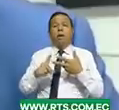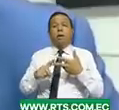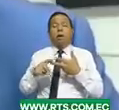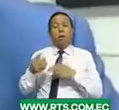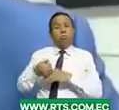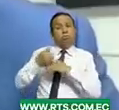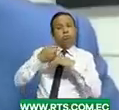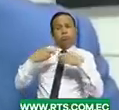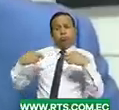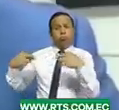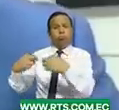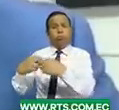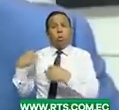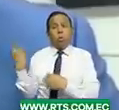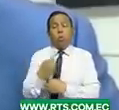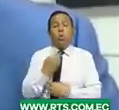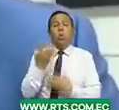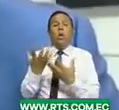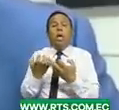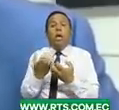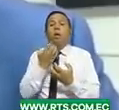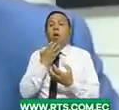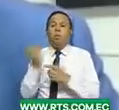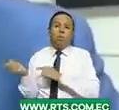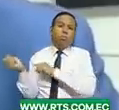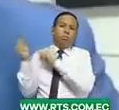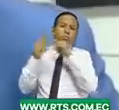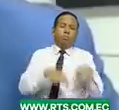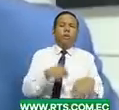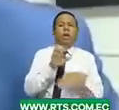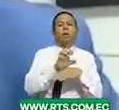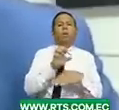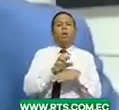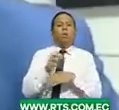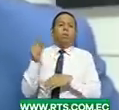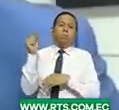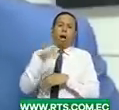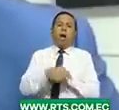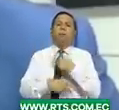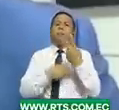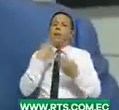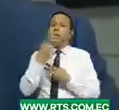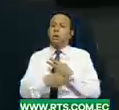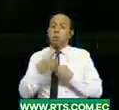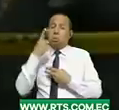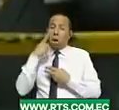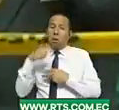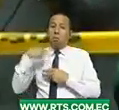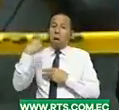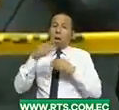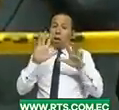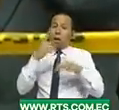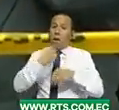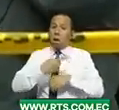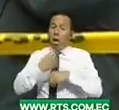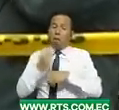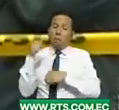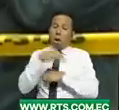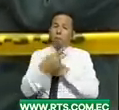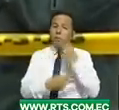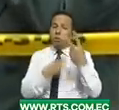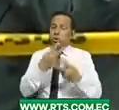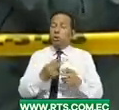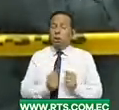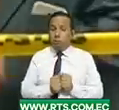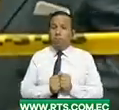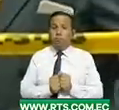trabajo directamente en Ecuador y hacer una visita en los próximos 10 días. Los fiscales bajo ataque y las